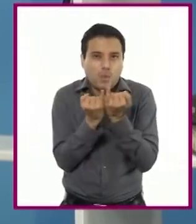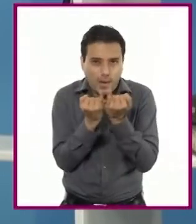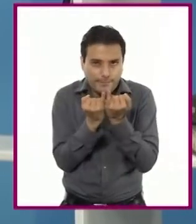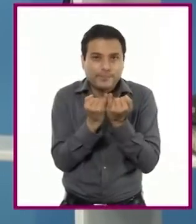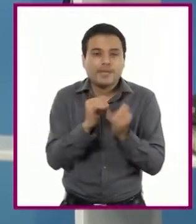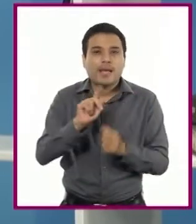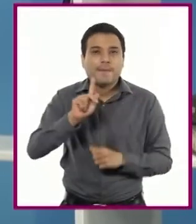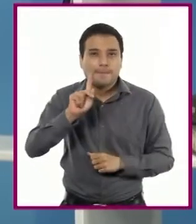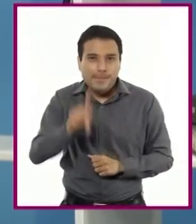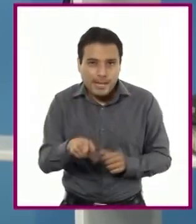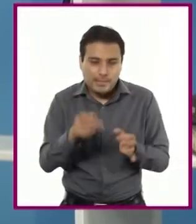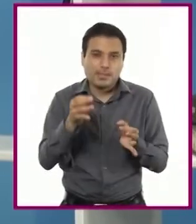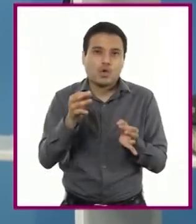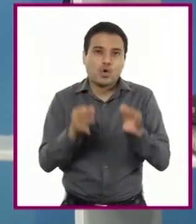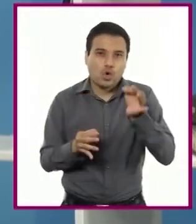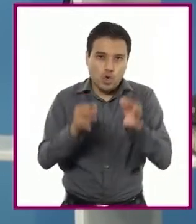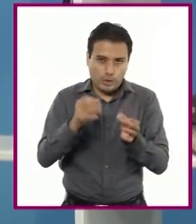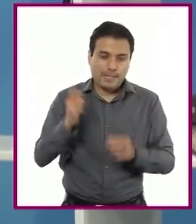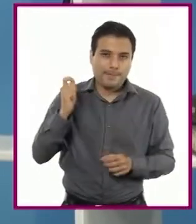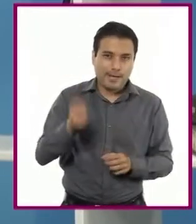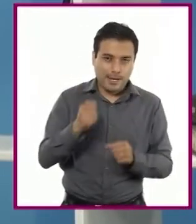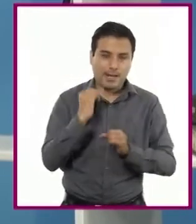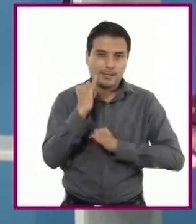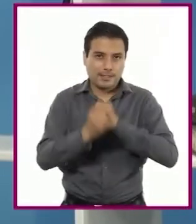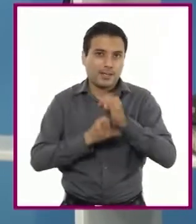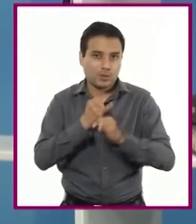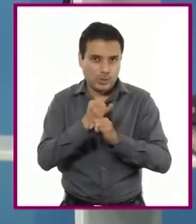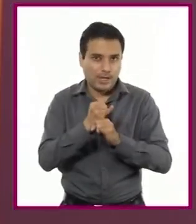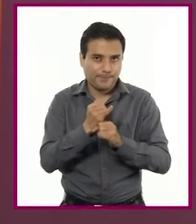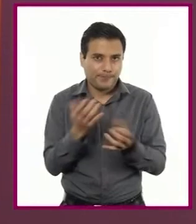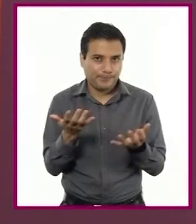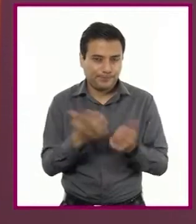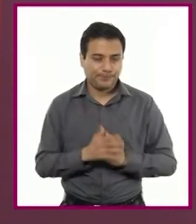veces puede incluso prevenir situaciones inconvenientes.